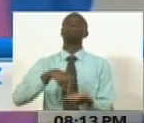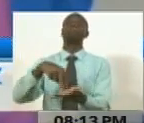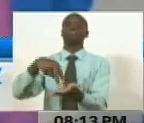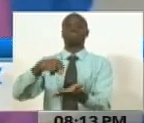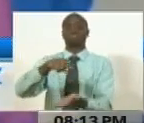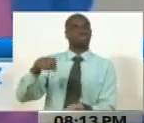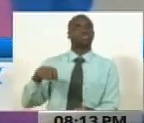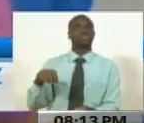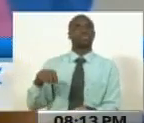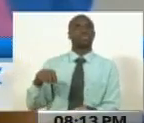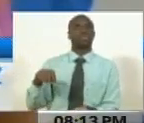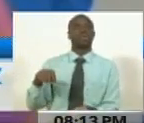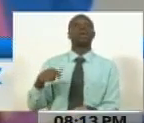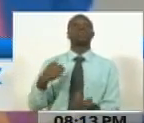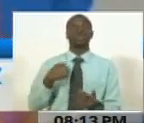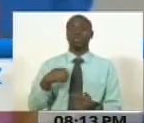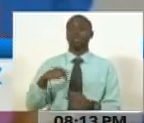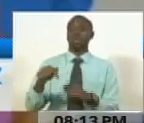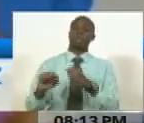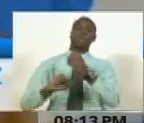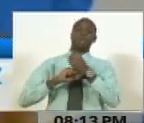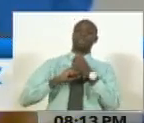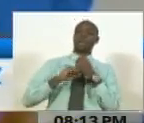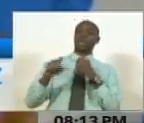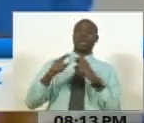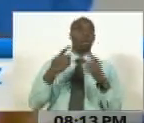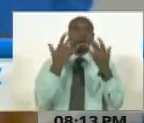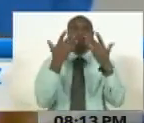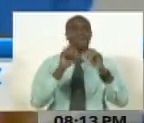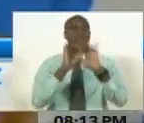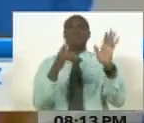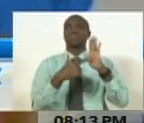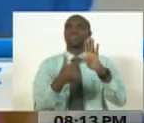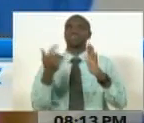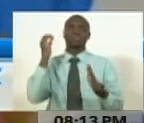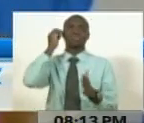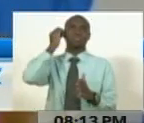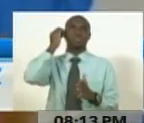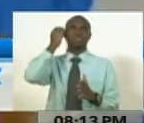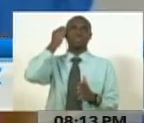amenazas y las presiones que tuvieron que salir a la luz pública. Sí.